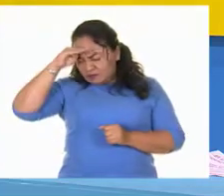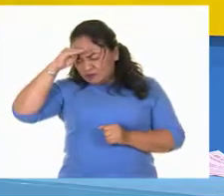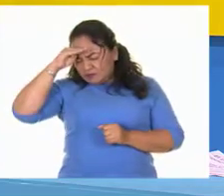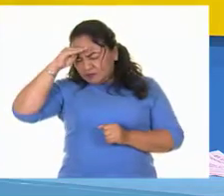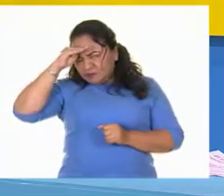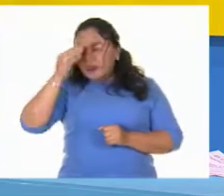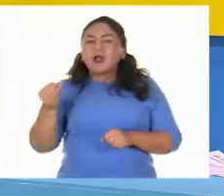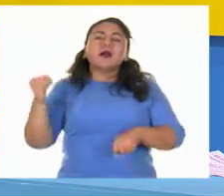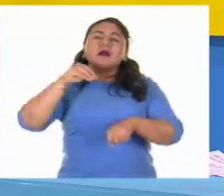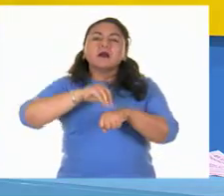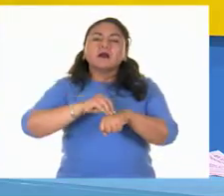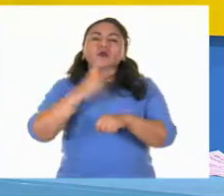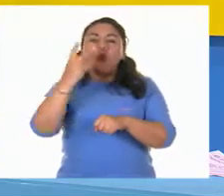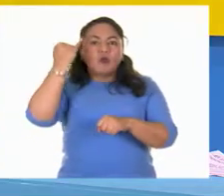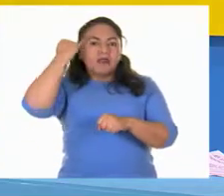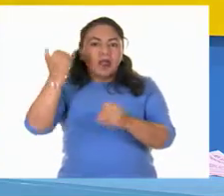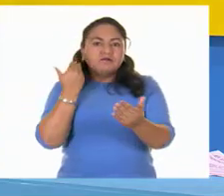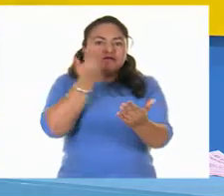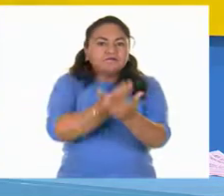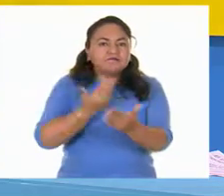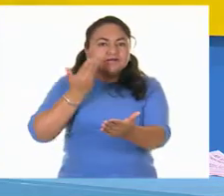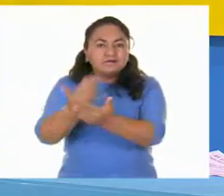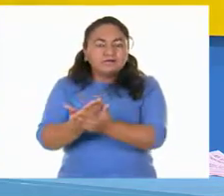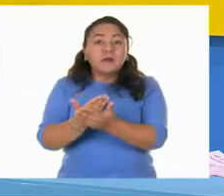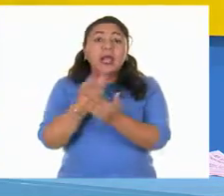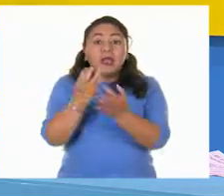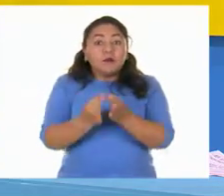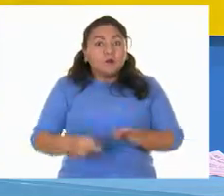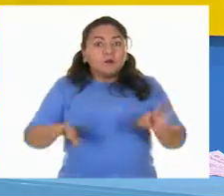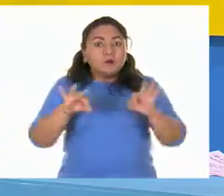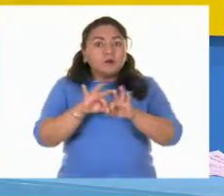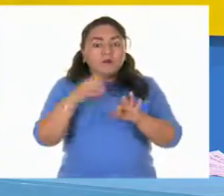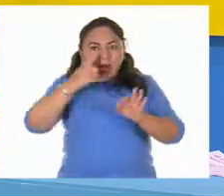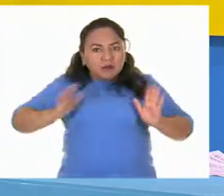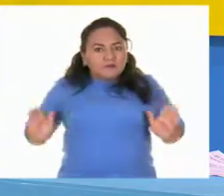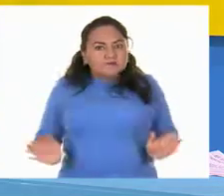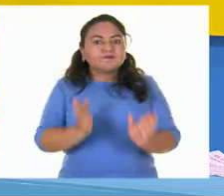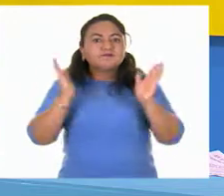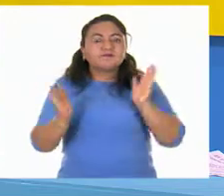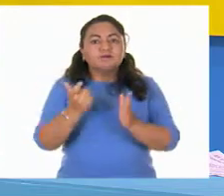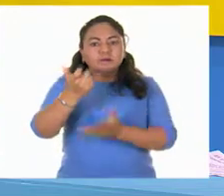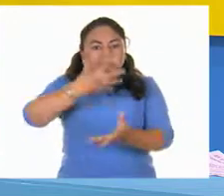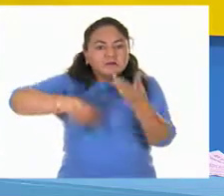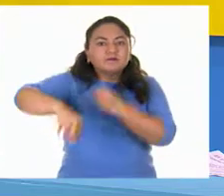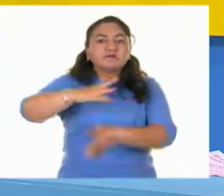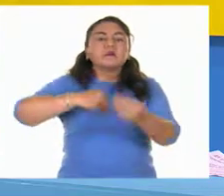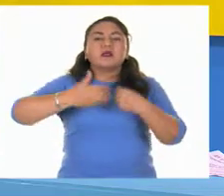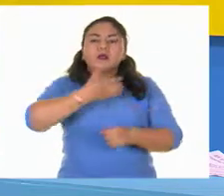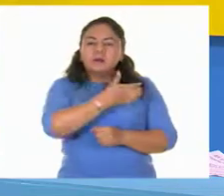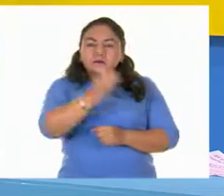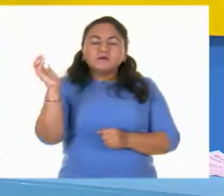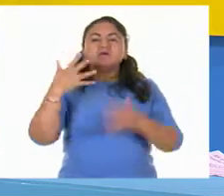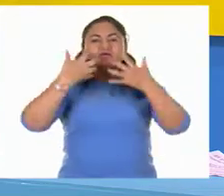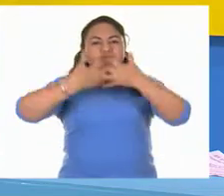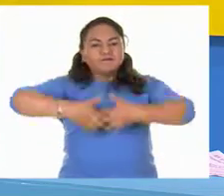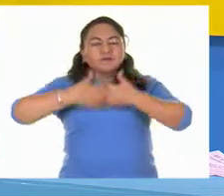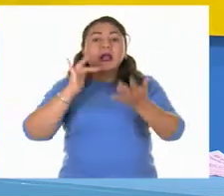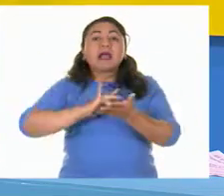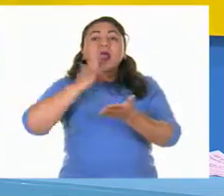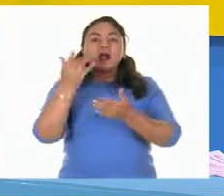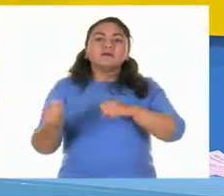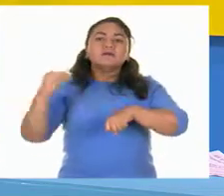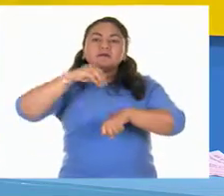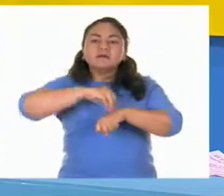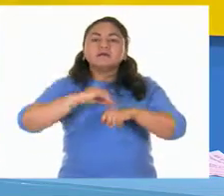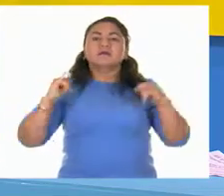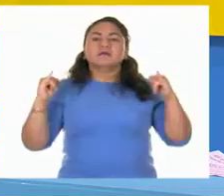sus dos grandes iniciativas, que marcaron estos años como una época de impulso a la economía agraria e industrial a través de la creación de